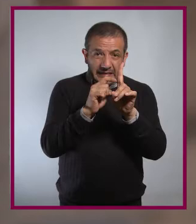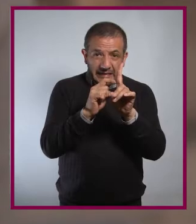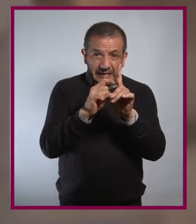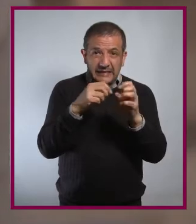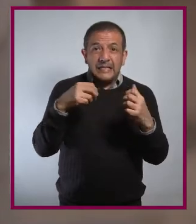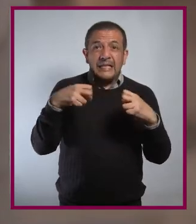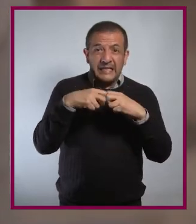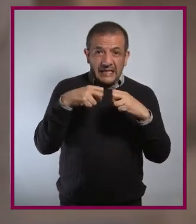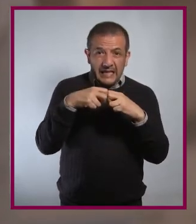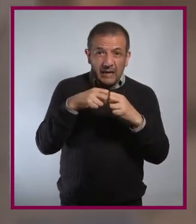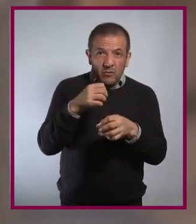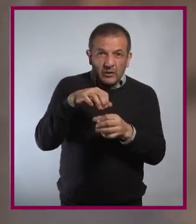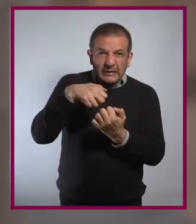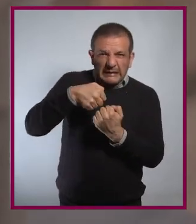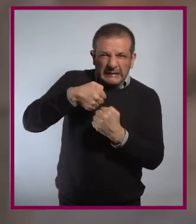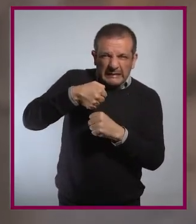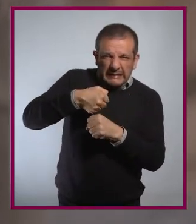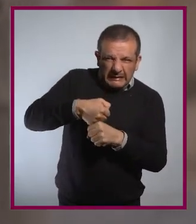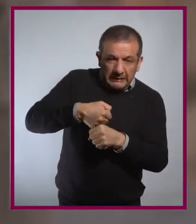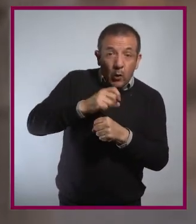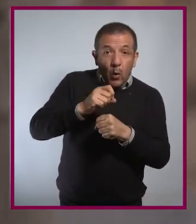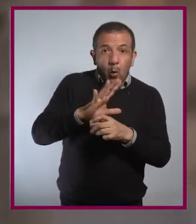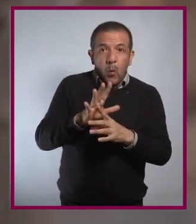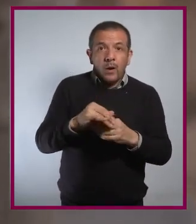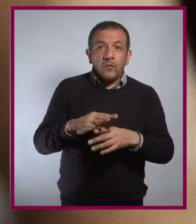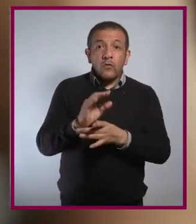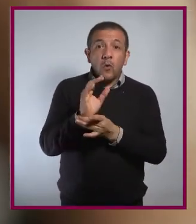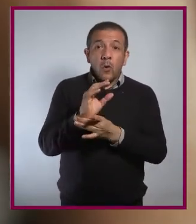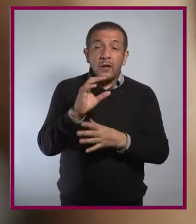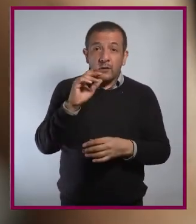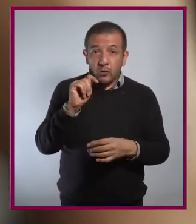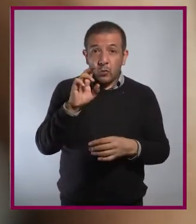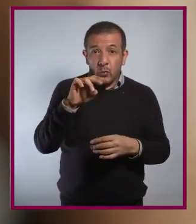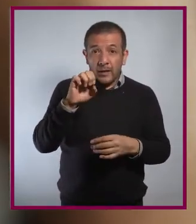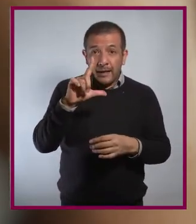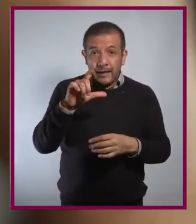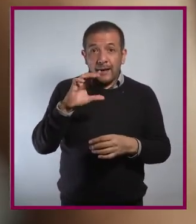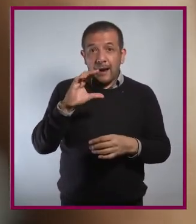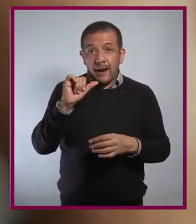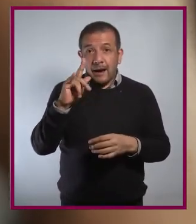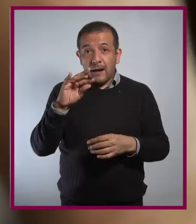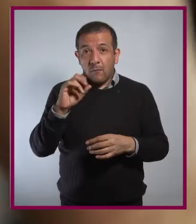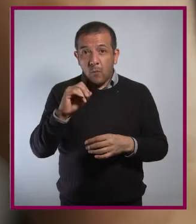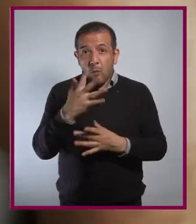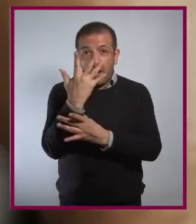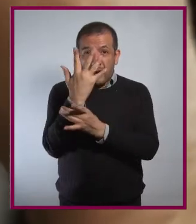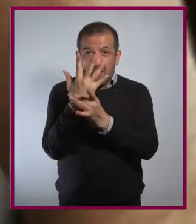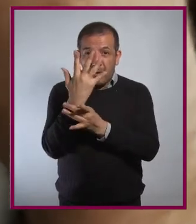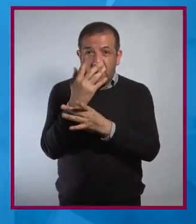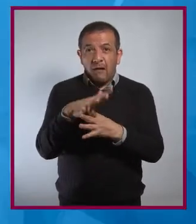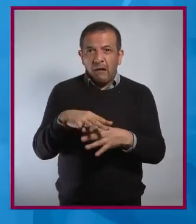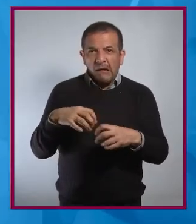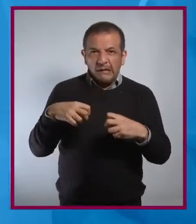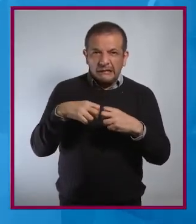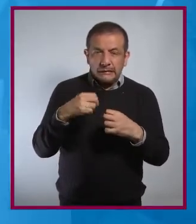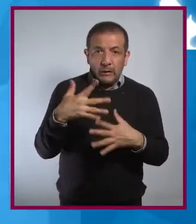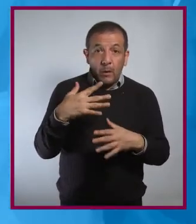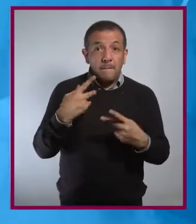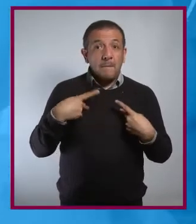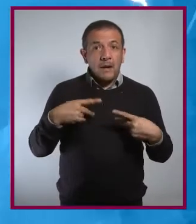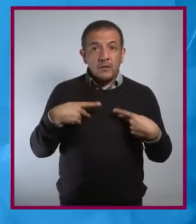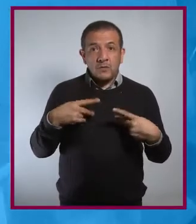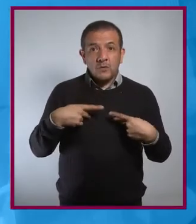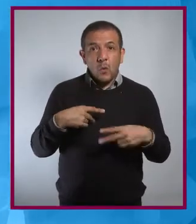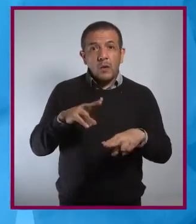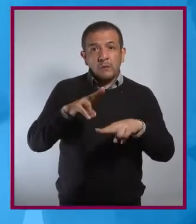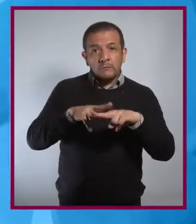apachurran los nervios, o en el síndrome de túnel del carpo, que sucede con la compresión de un nervio de las manos. Las personas que